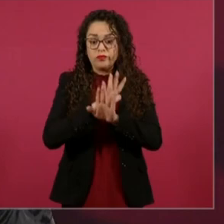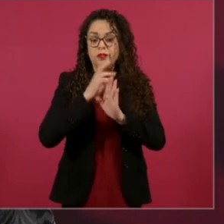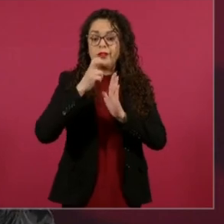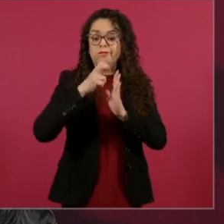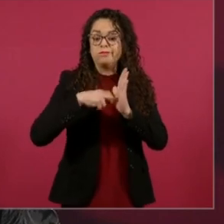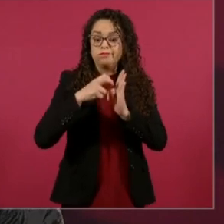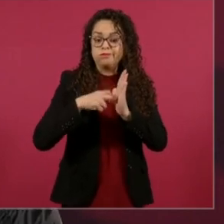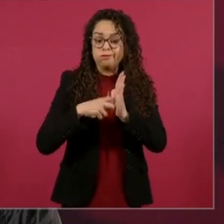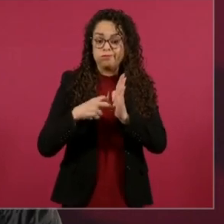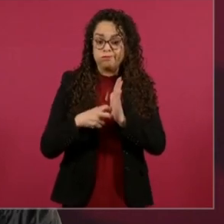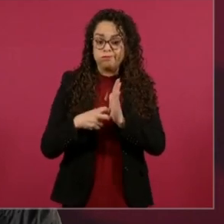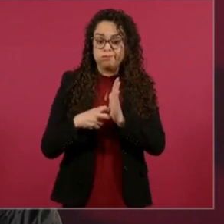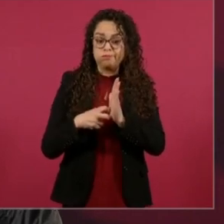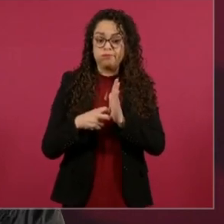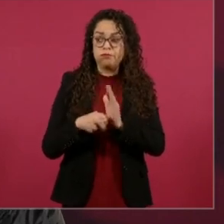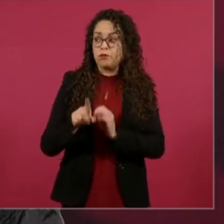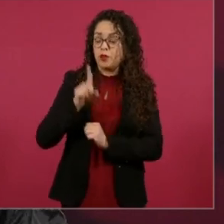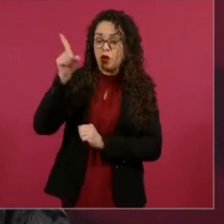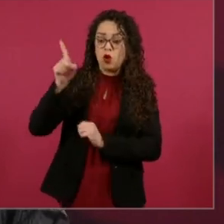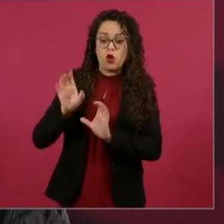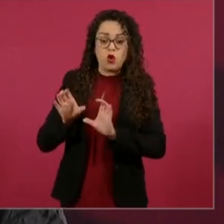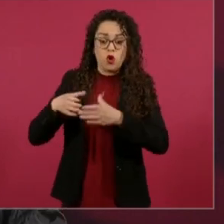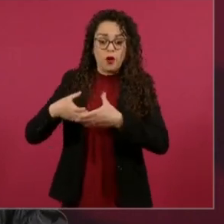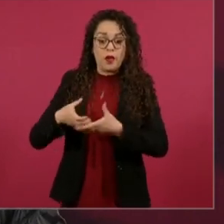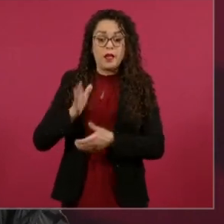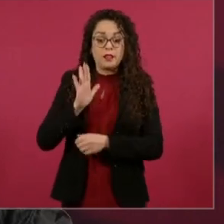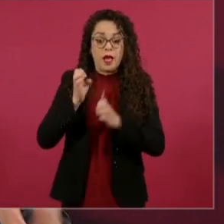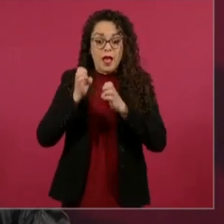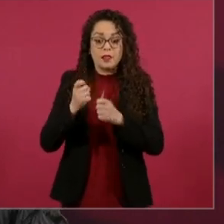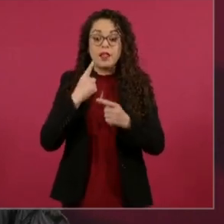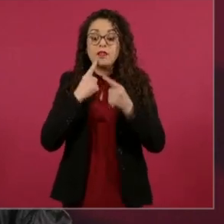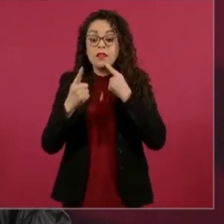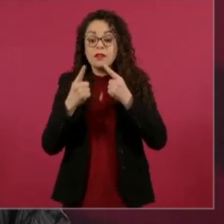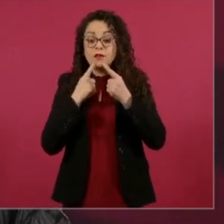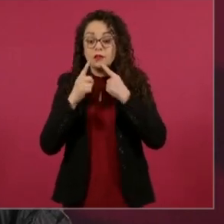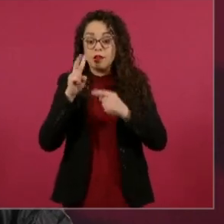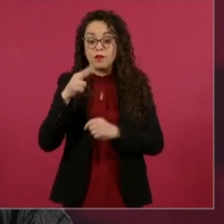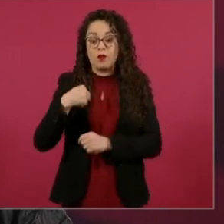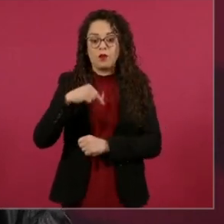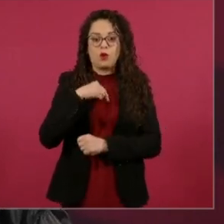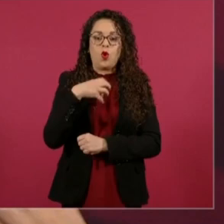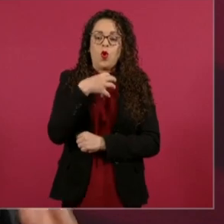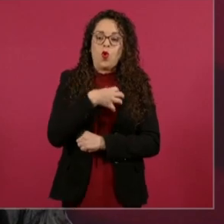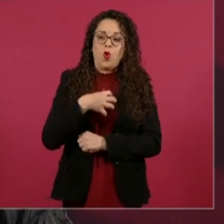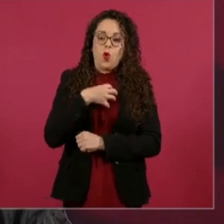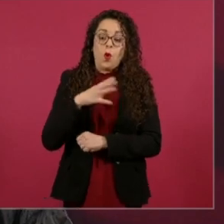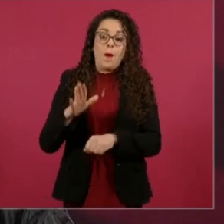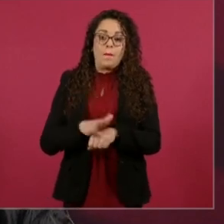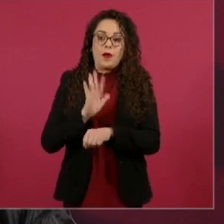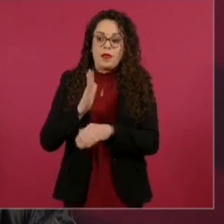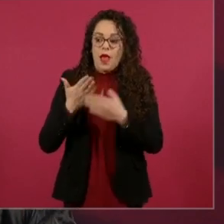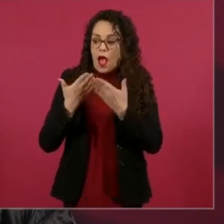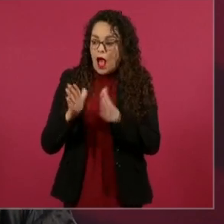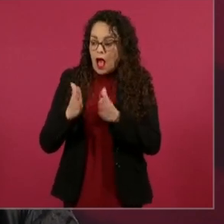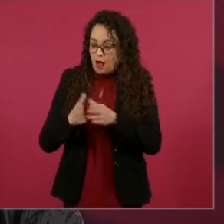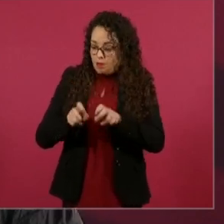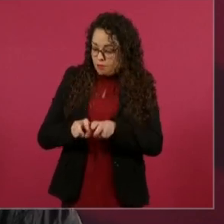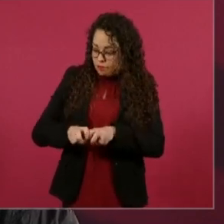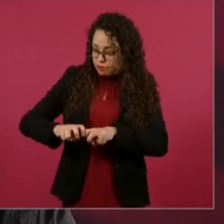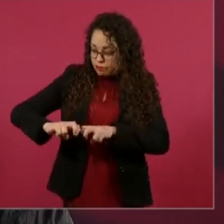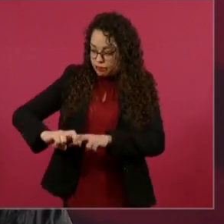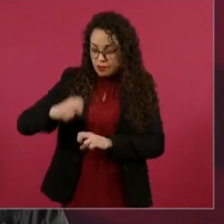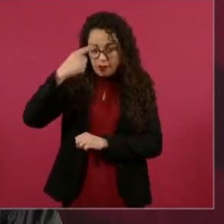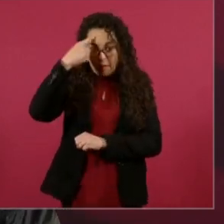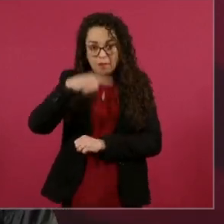ya discutiéndose en el Congreso. Por cierto, celebramos que se van a abrir foros de discusión, se van a invitar expertos para